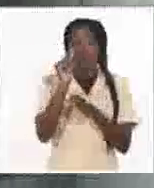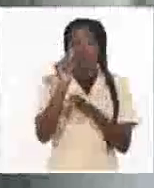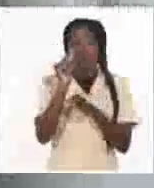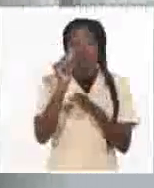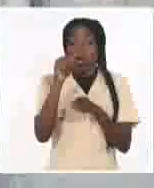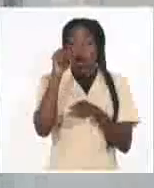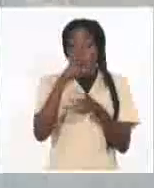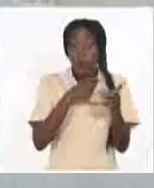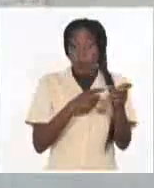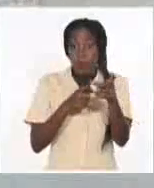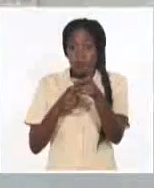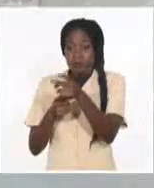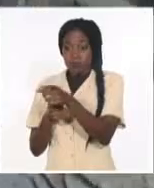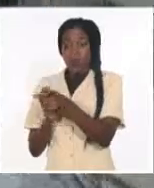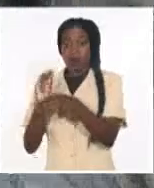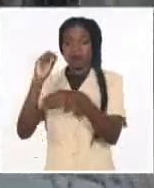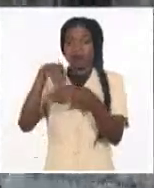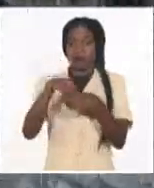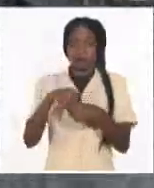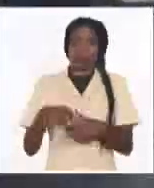en medio de los ataques.